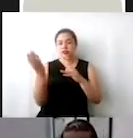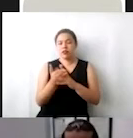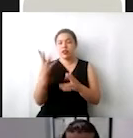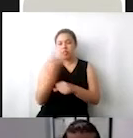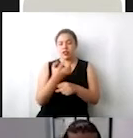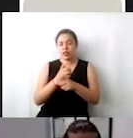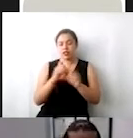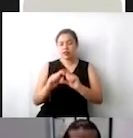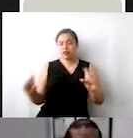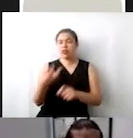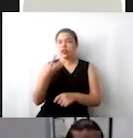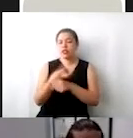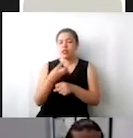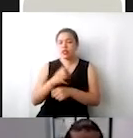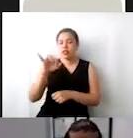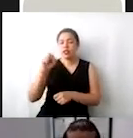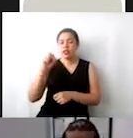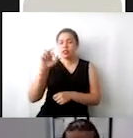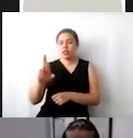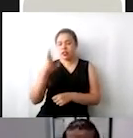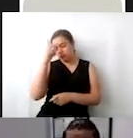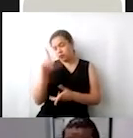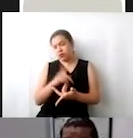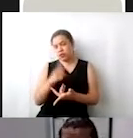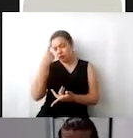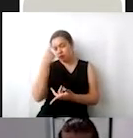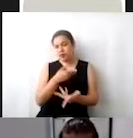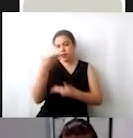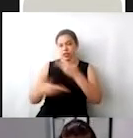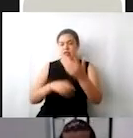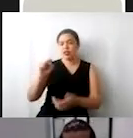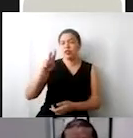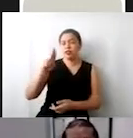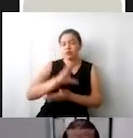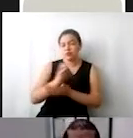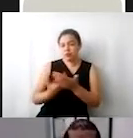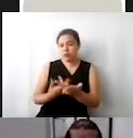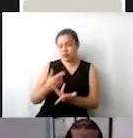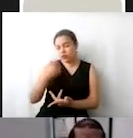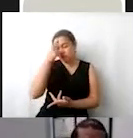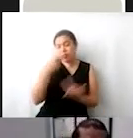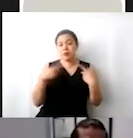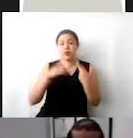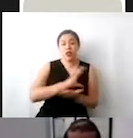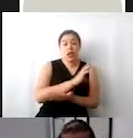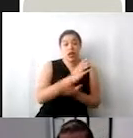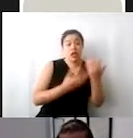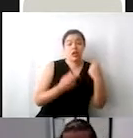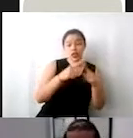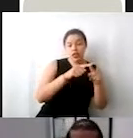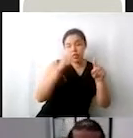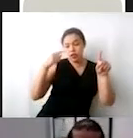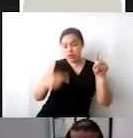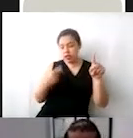ley del ISR, al condicionar la deducción de un servicio subcontratado a que el contratante obtenga del contratista